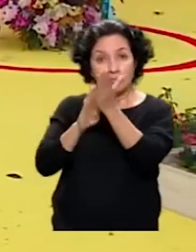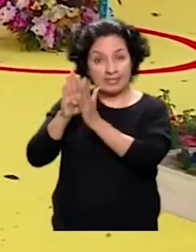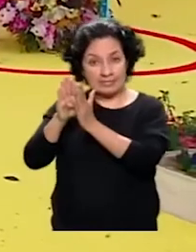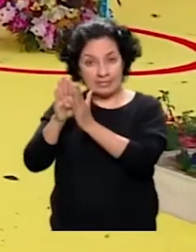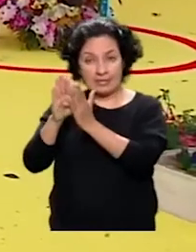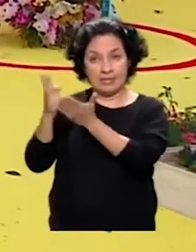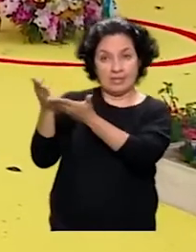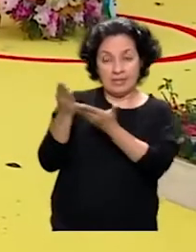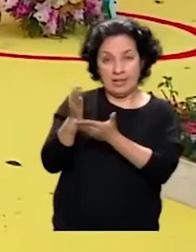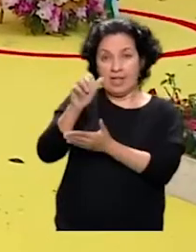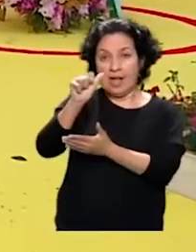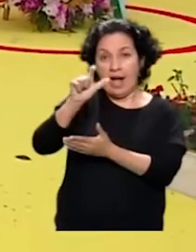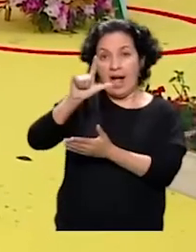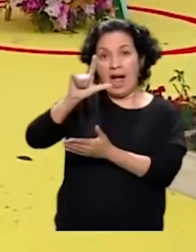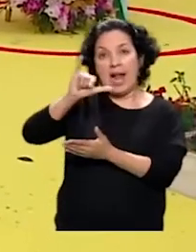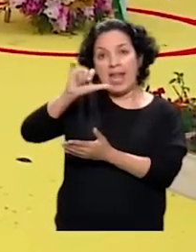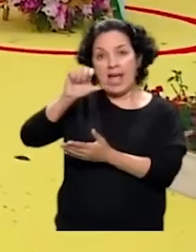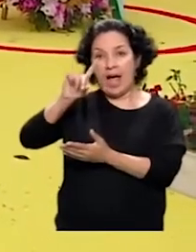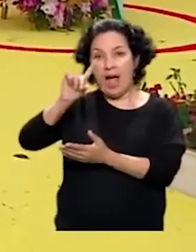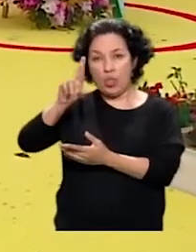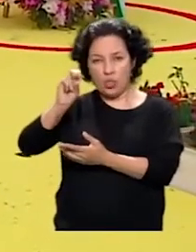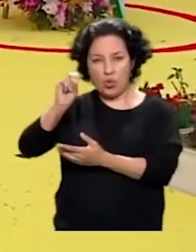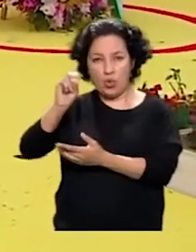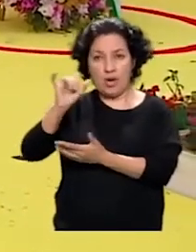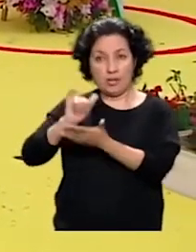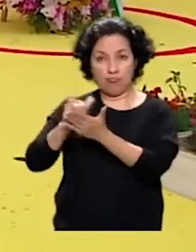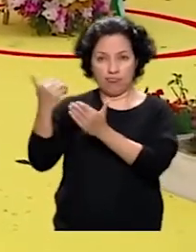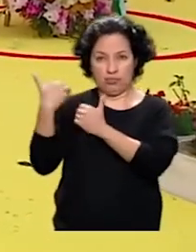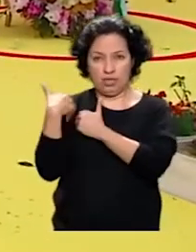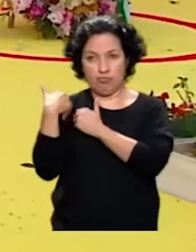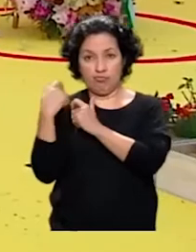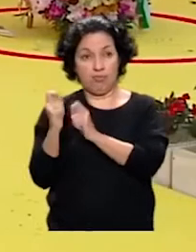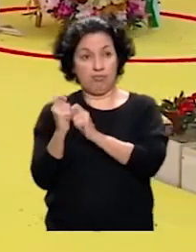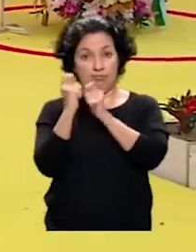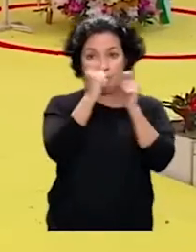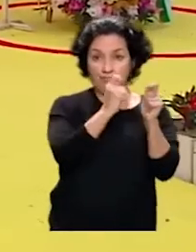para que haga entrega de ese gallardete, de ese honor.